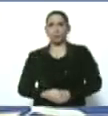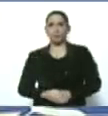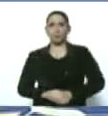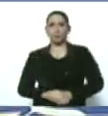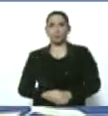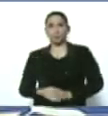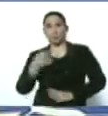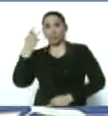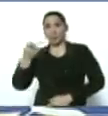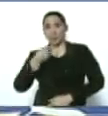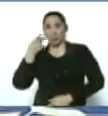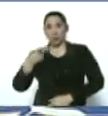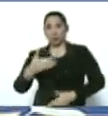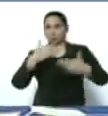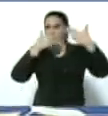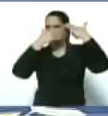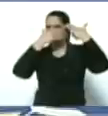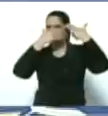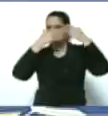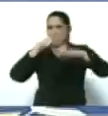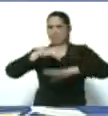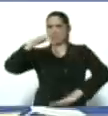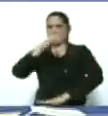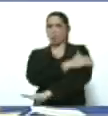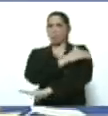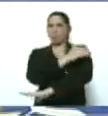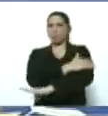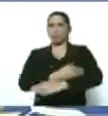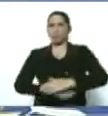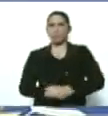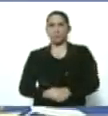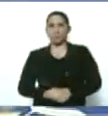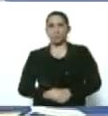La política sicarial de la extrema derecha,